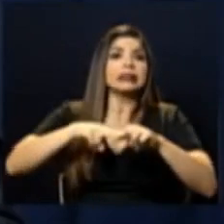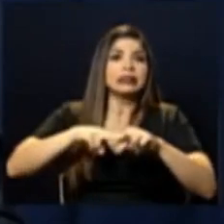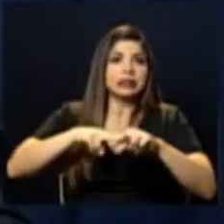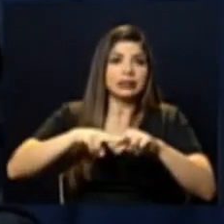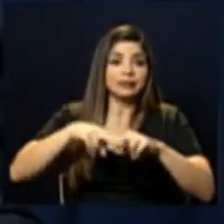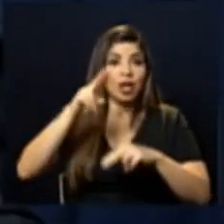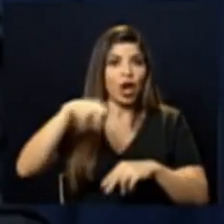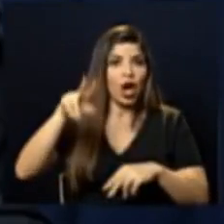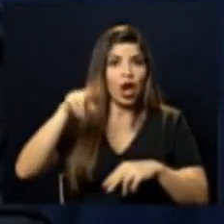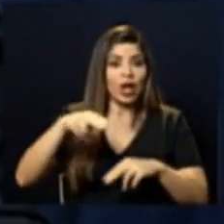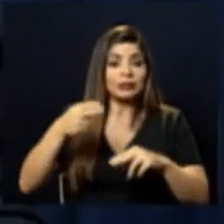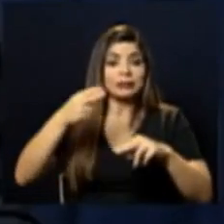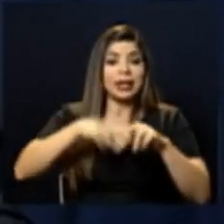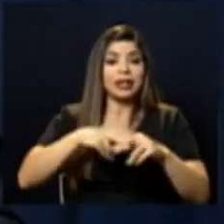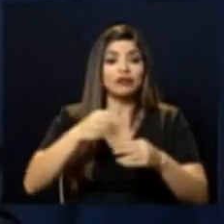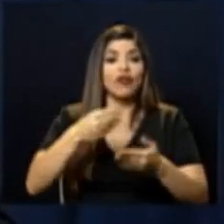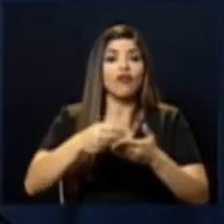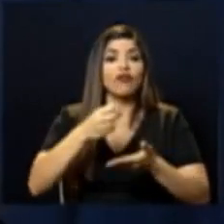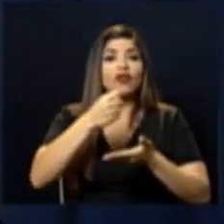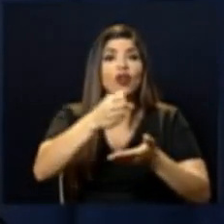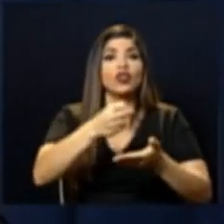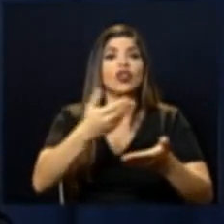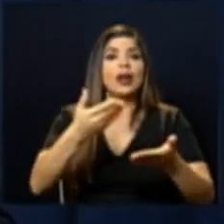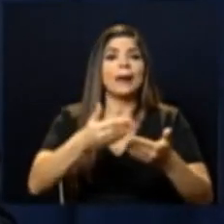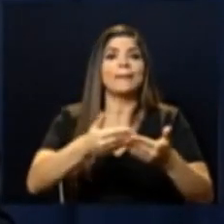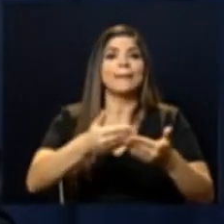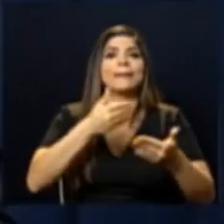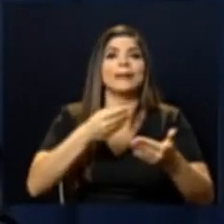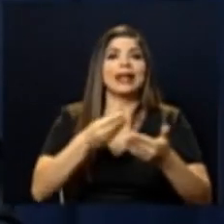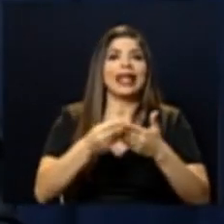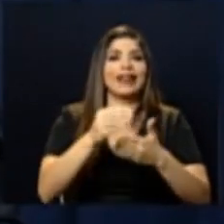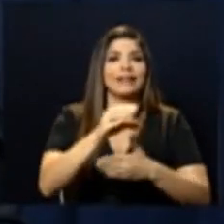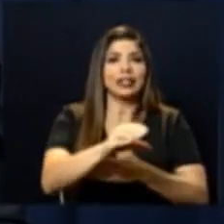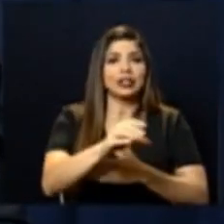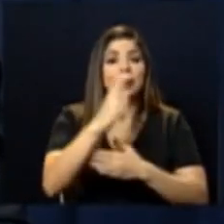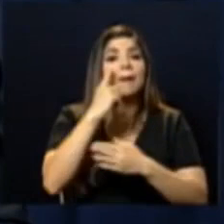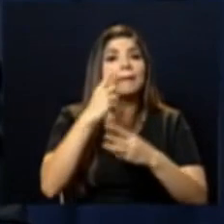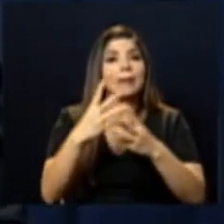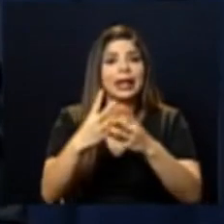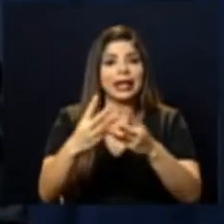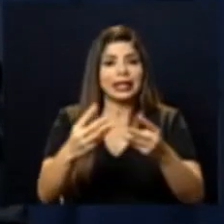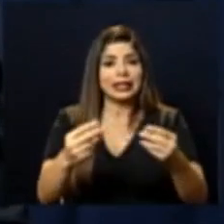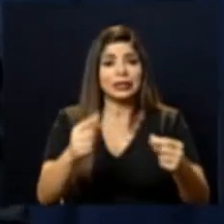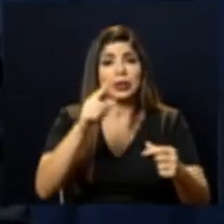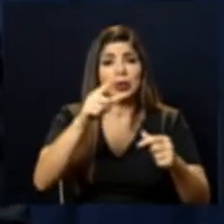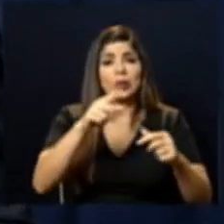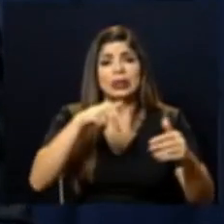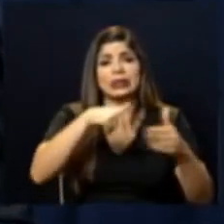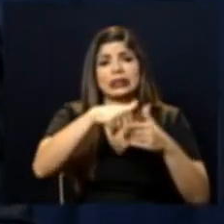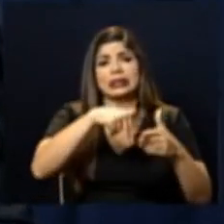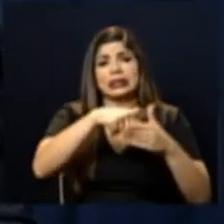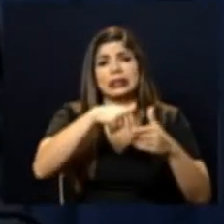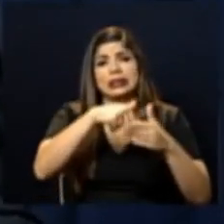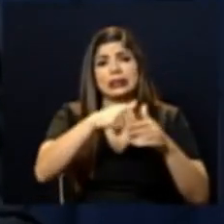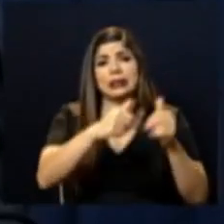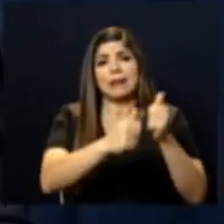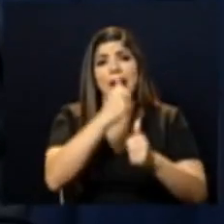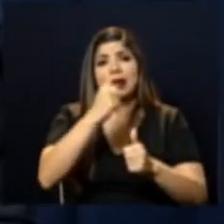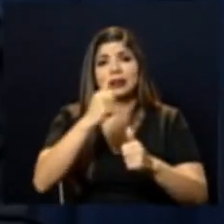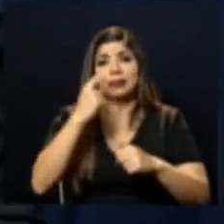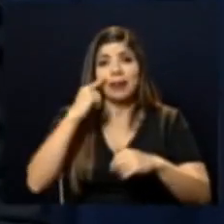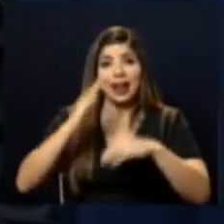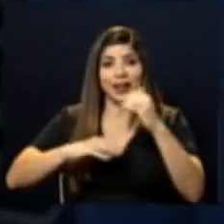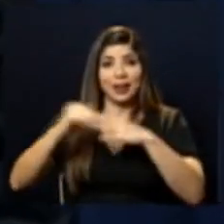de colones al fondo de preinversión para solventar uno de los cuellos de botella de la obra